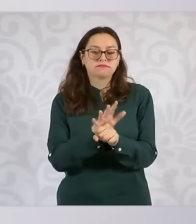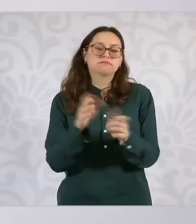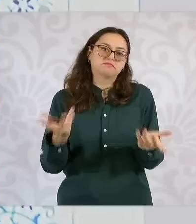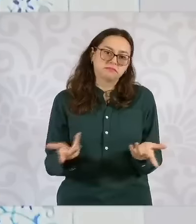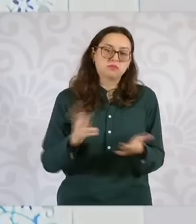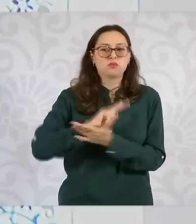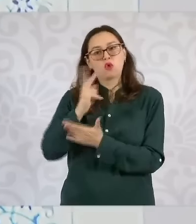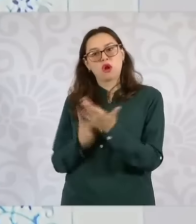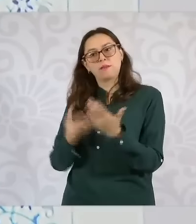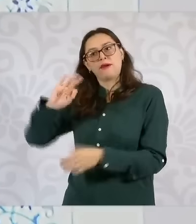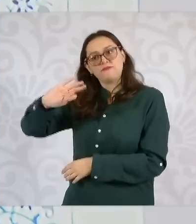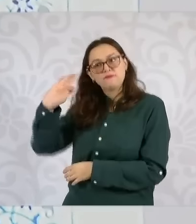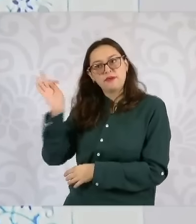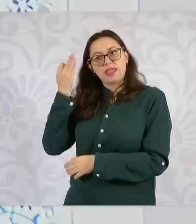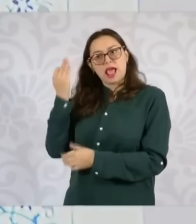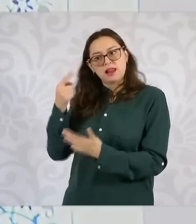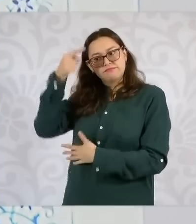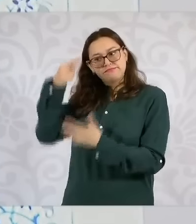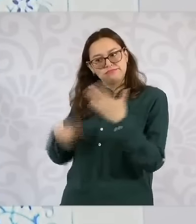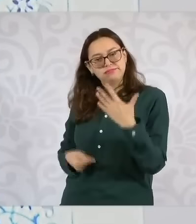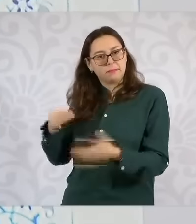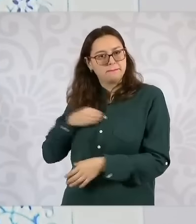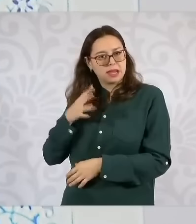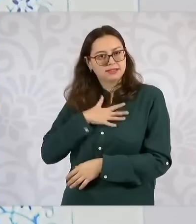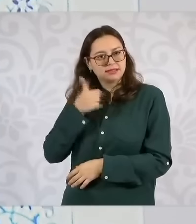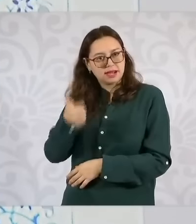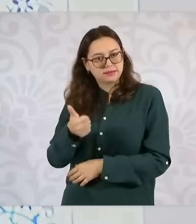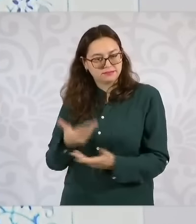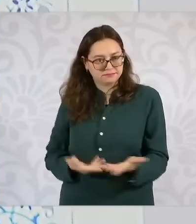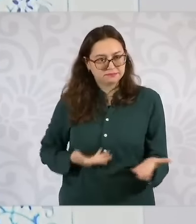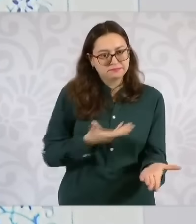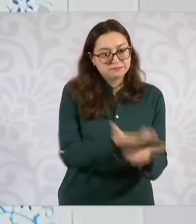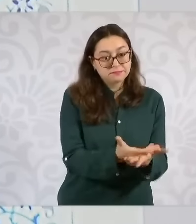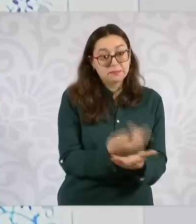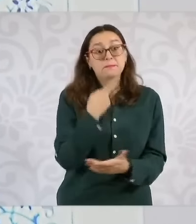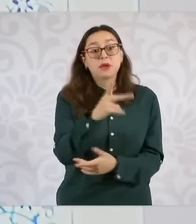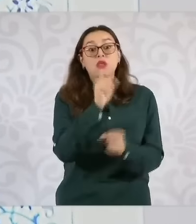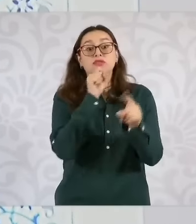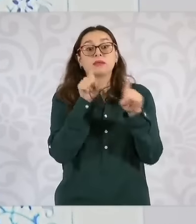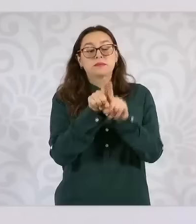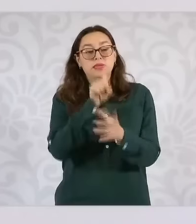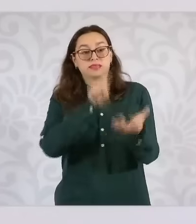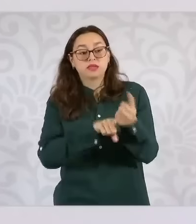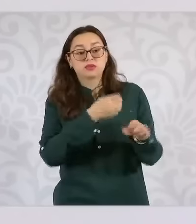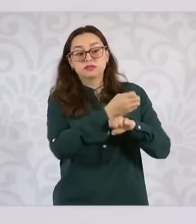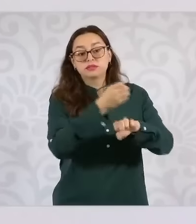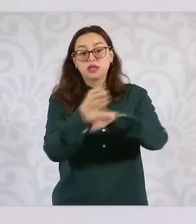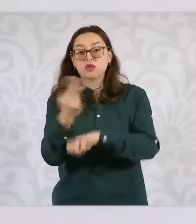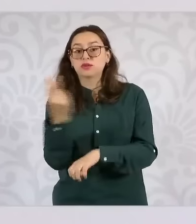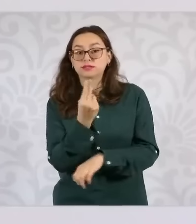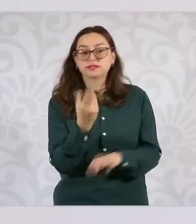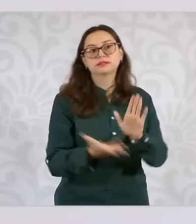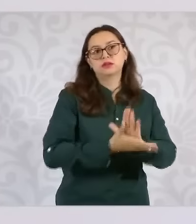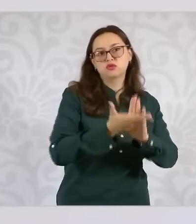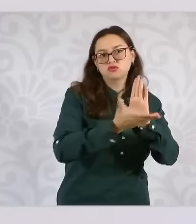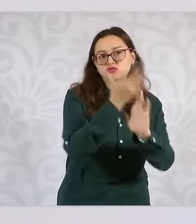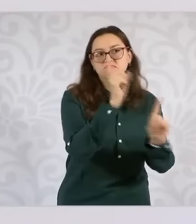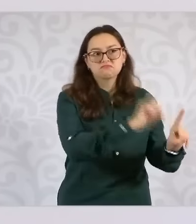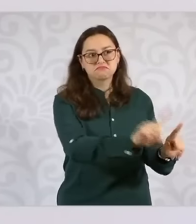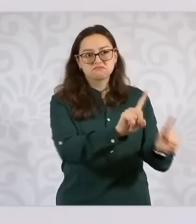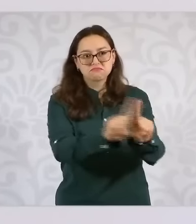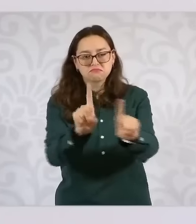de los programas de bienestar, pero otra parte son con obras de infraestructura o